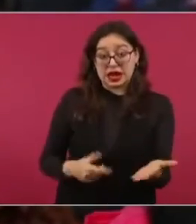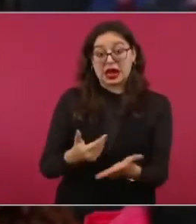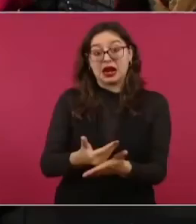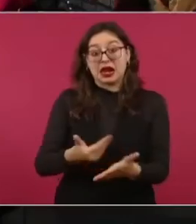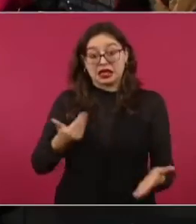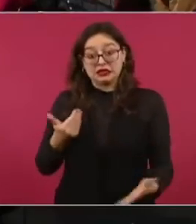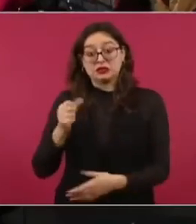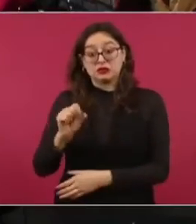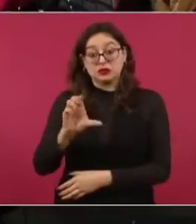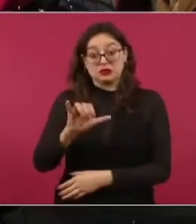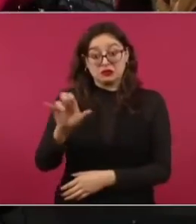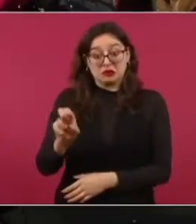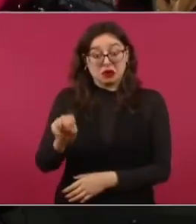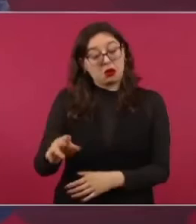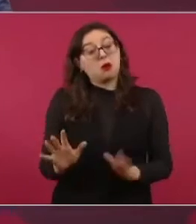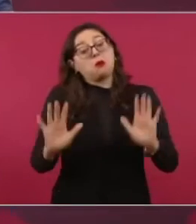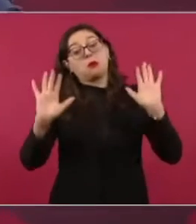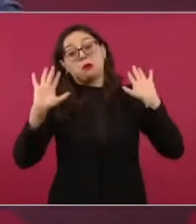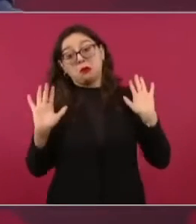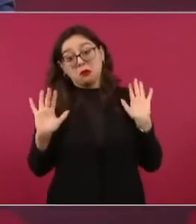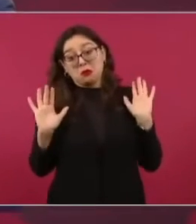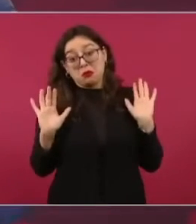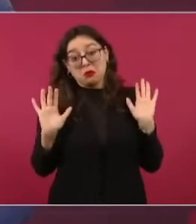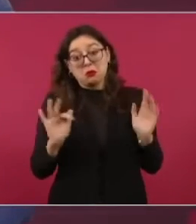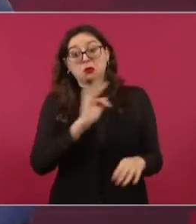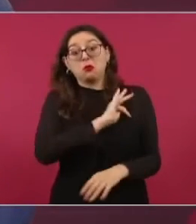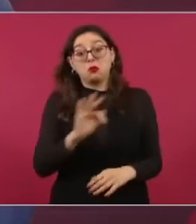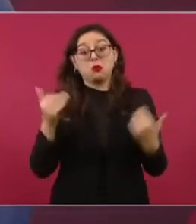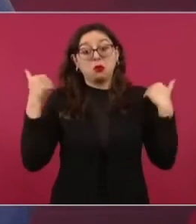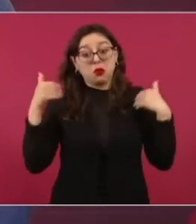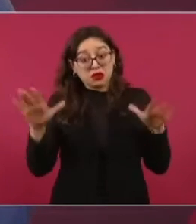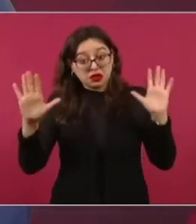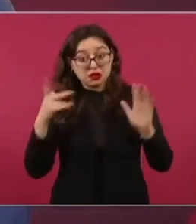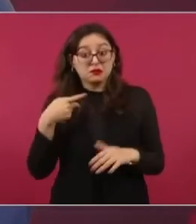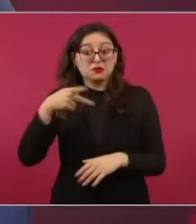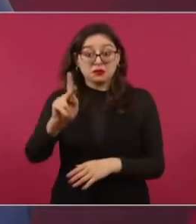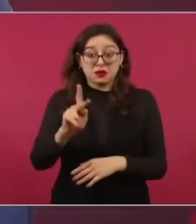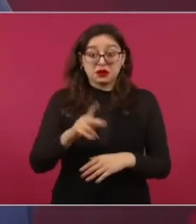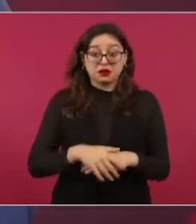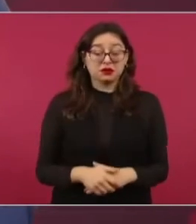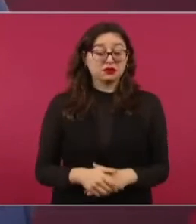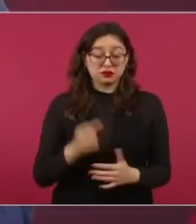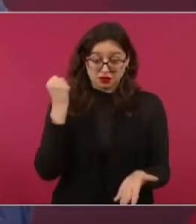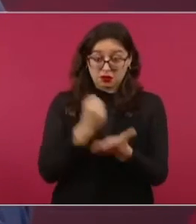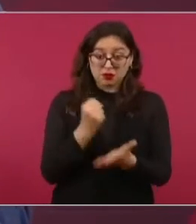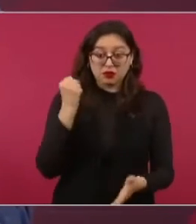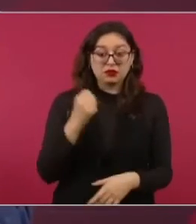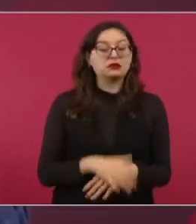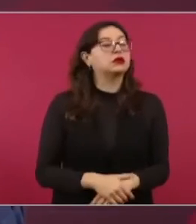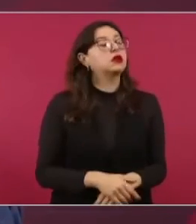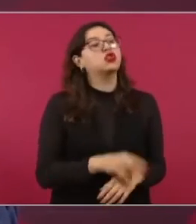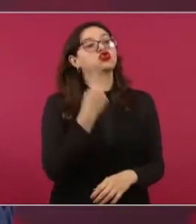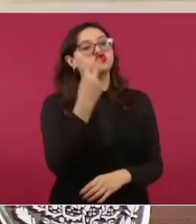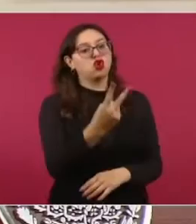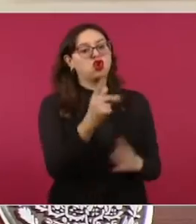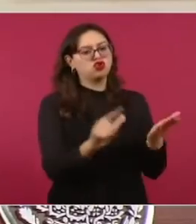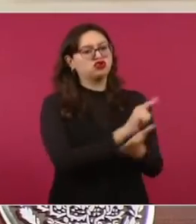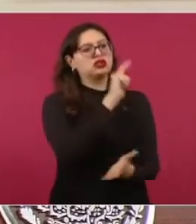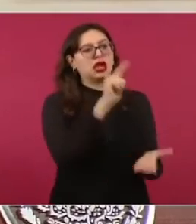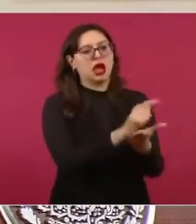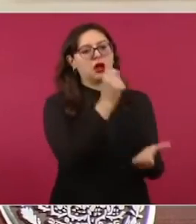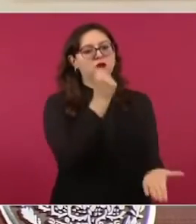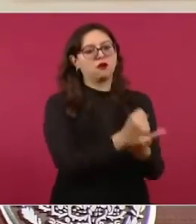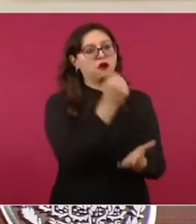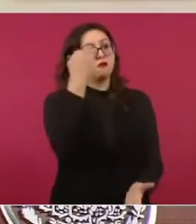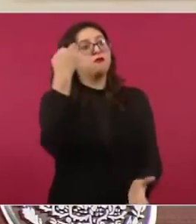Corte. Sí, puede ser, pero yo entiendo que ya está. Son 2 leyes las que se aprobaron, faltan 4. No,